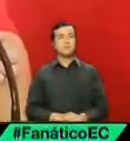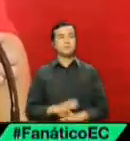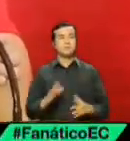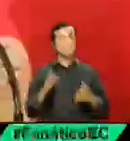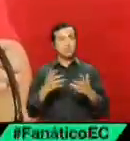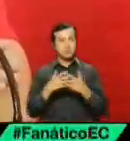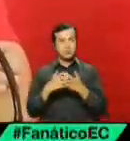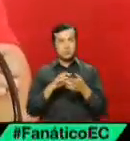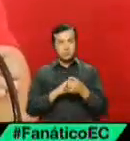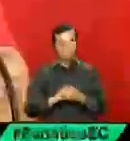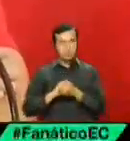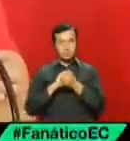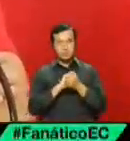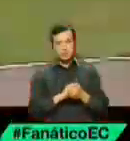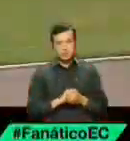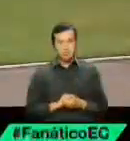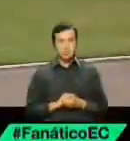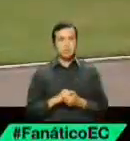unidos,